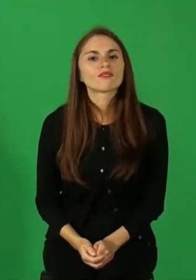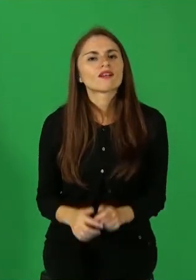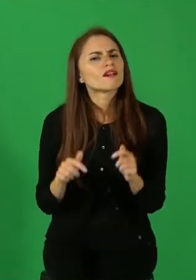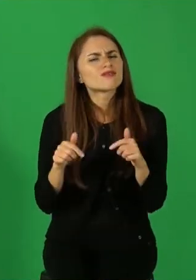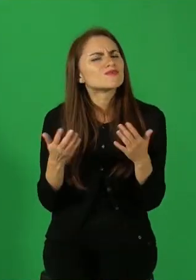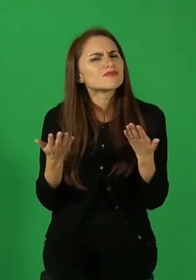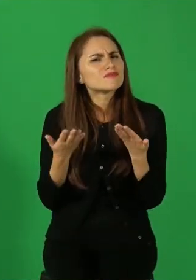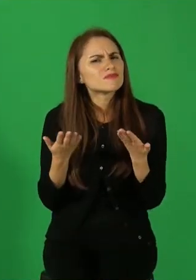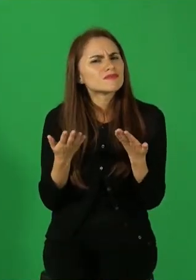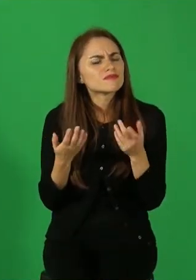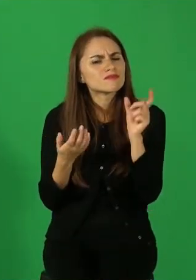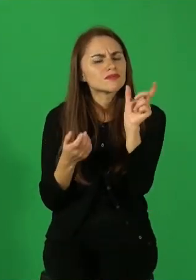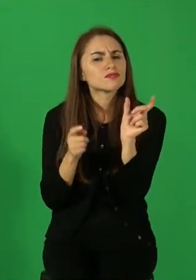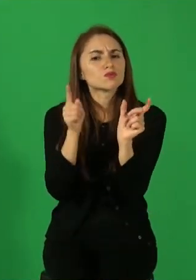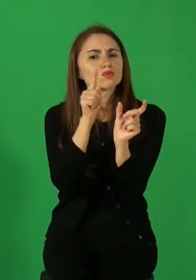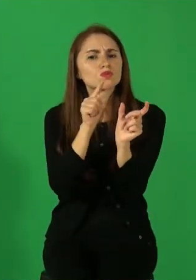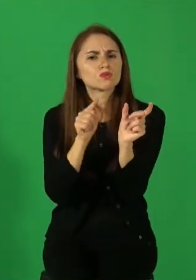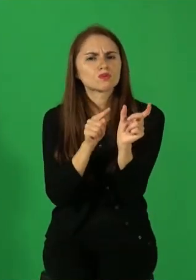qué pasa con el sujeto.